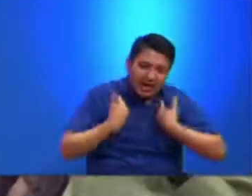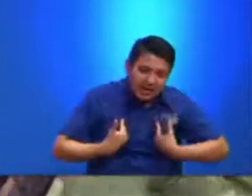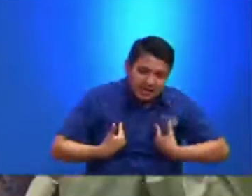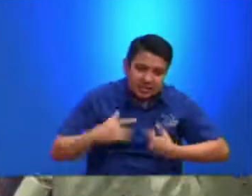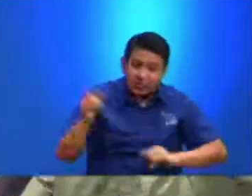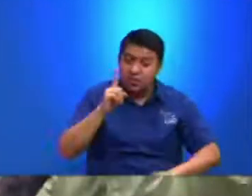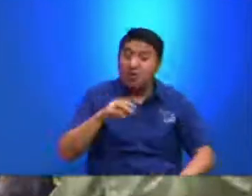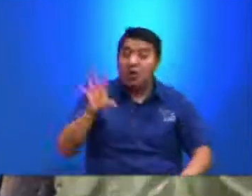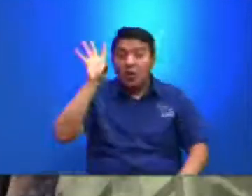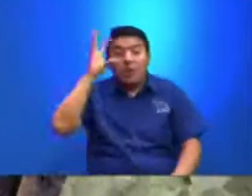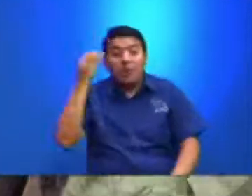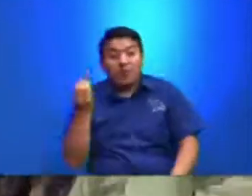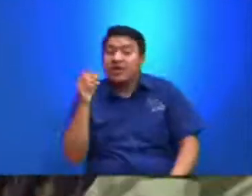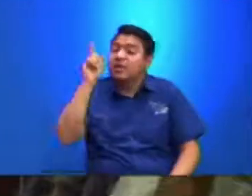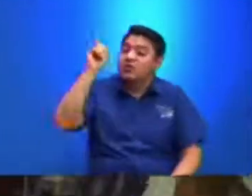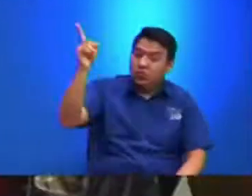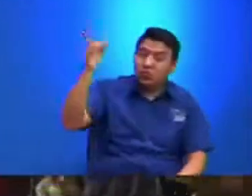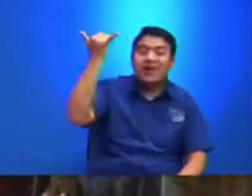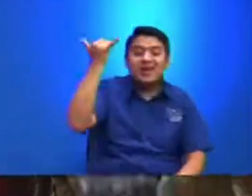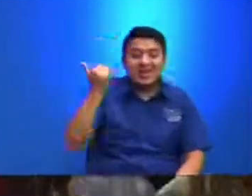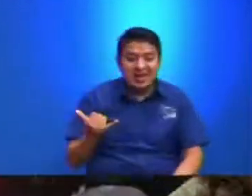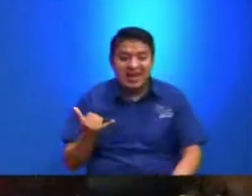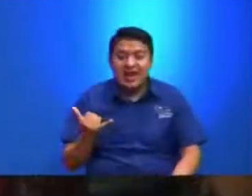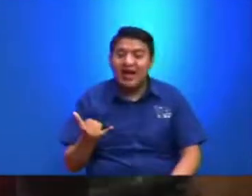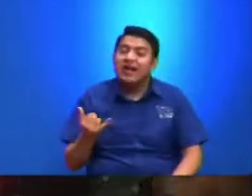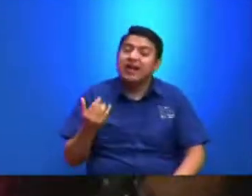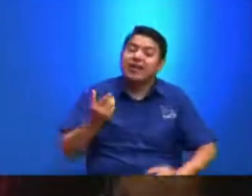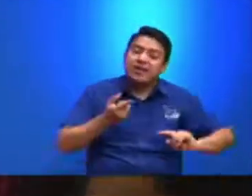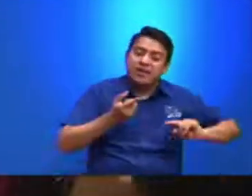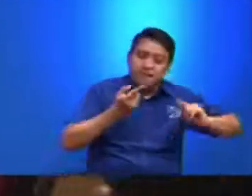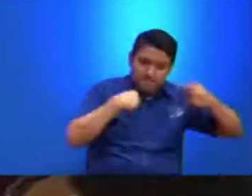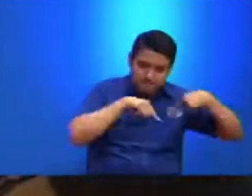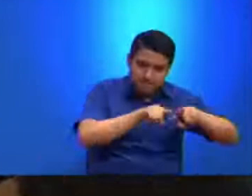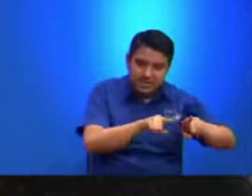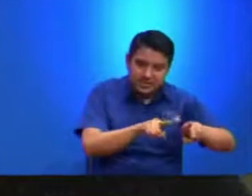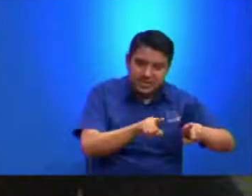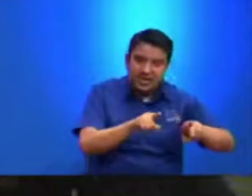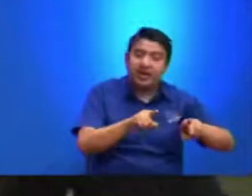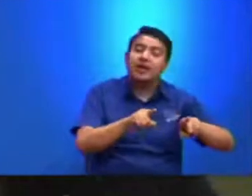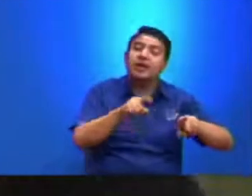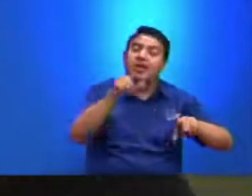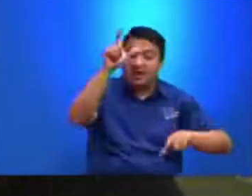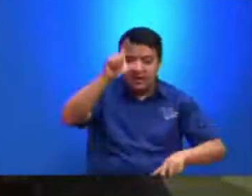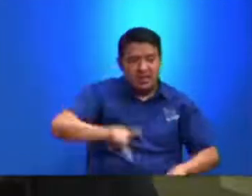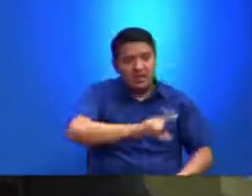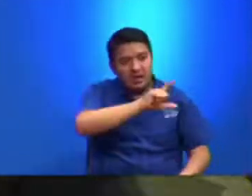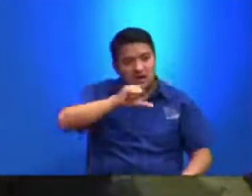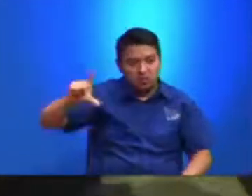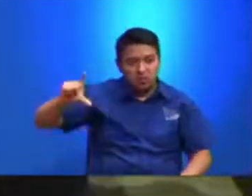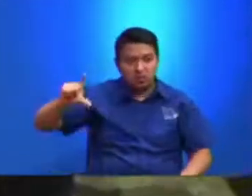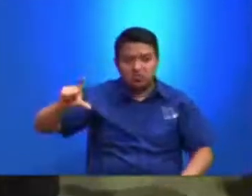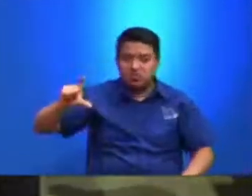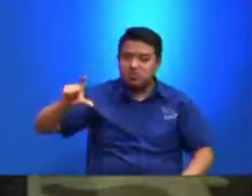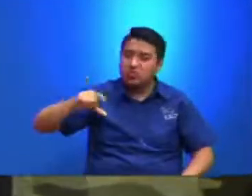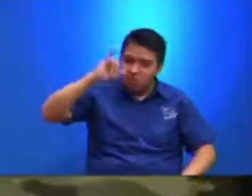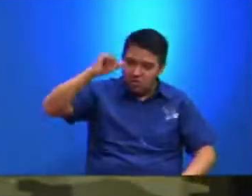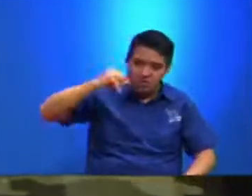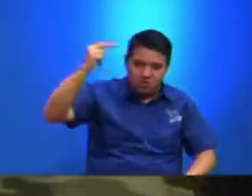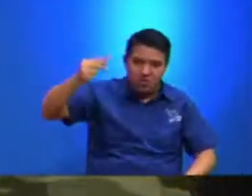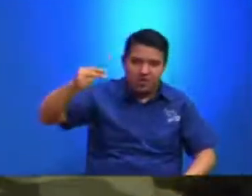llevaste todo eso en la cruz del Calvario. Oh Jehová, bendito Jehová de los